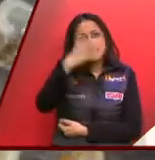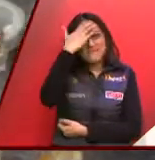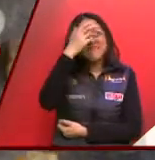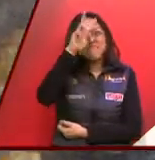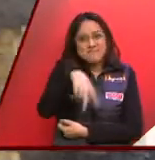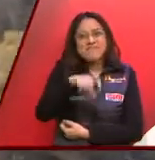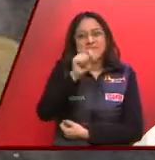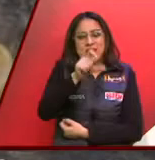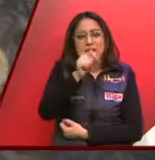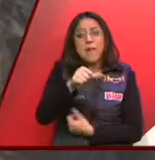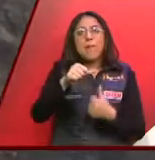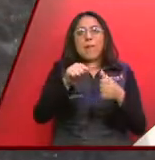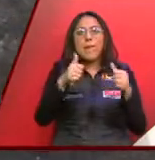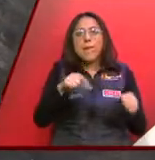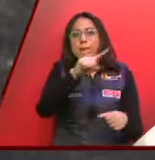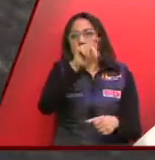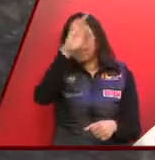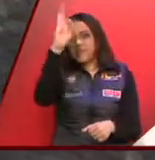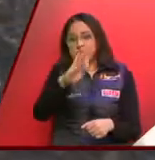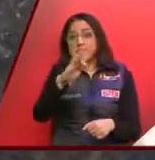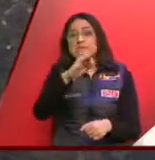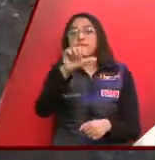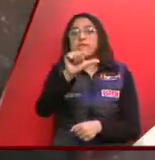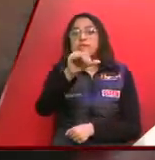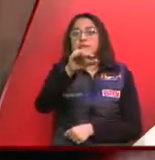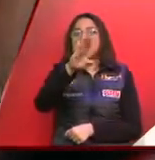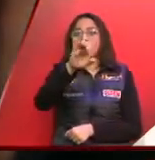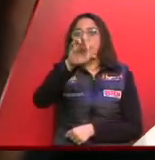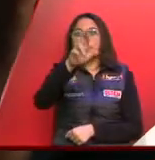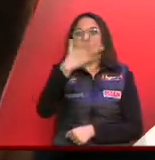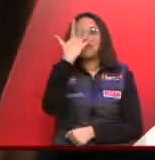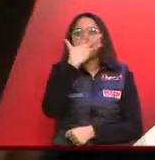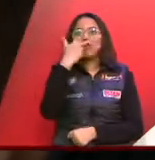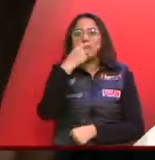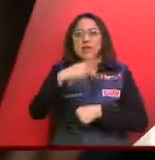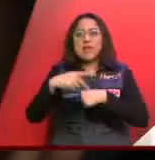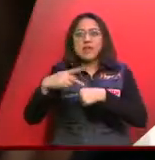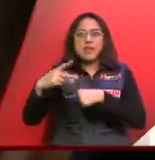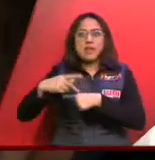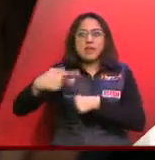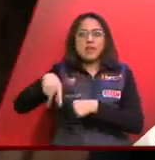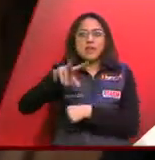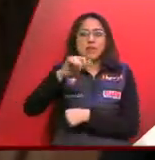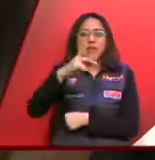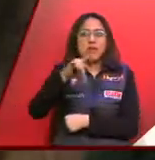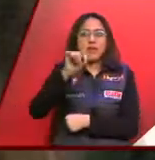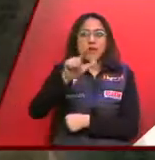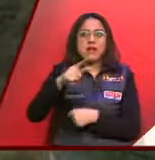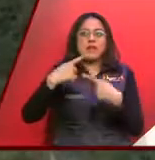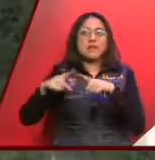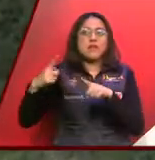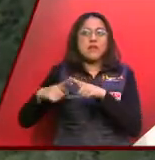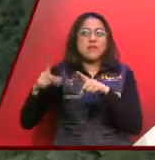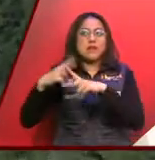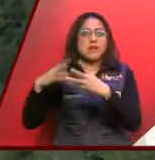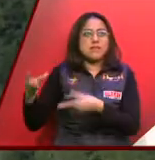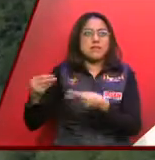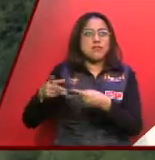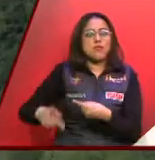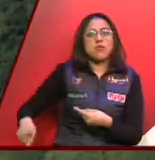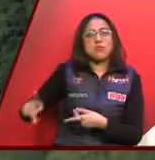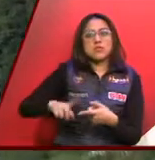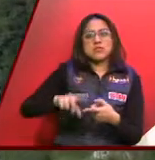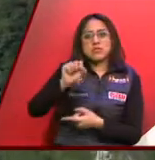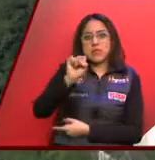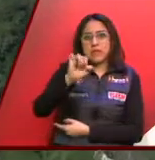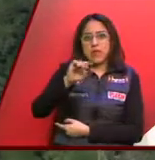escuchó. Esculturas 100% hechas de esta piedra semipreciosa de origen vegetal, que en su mayoría se extrae de los pueblos de